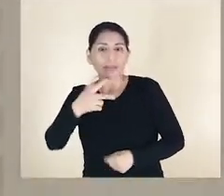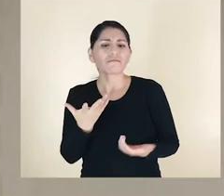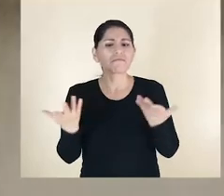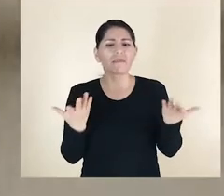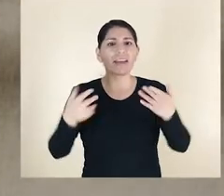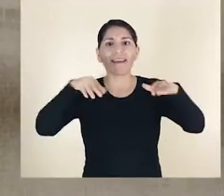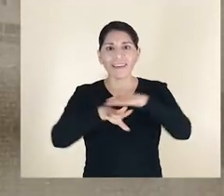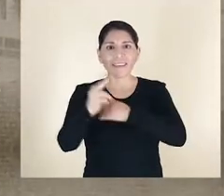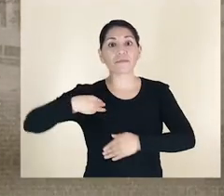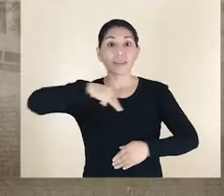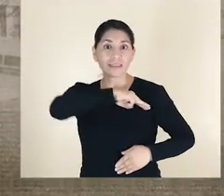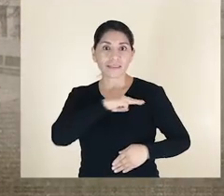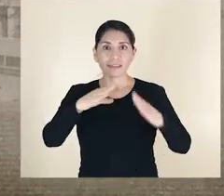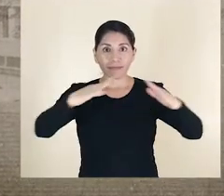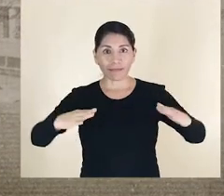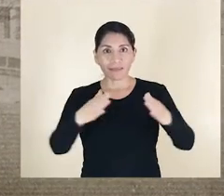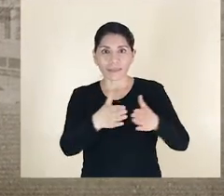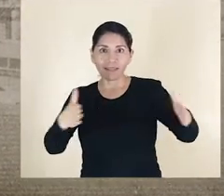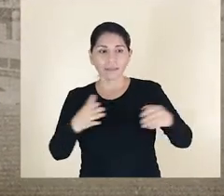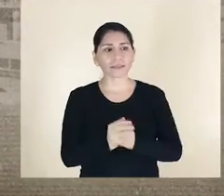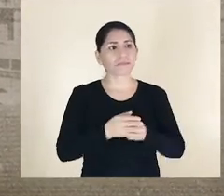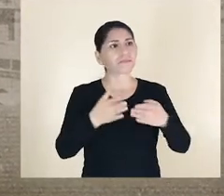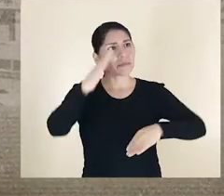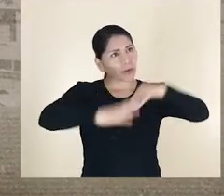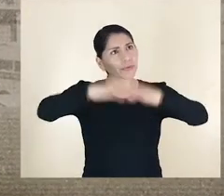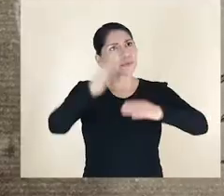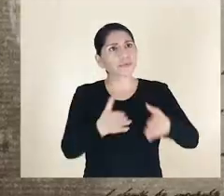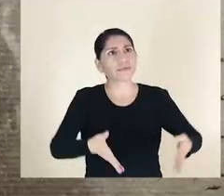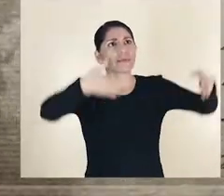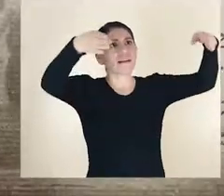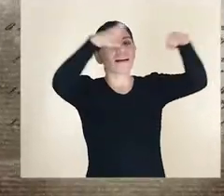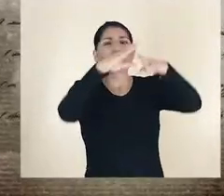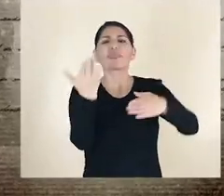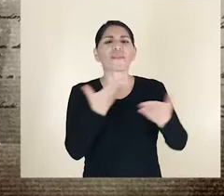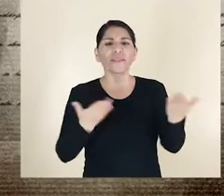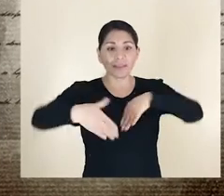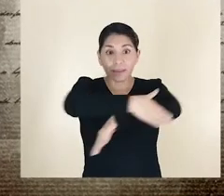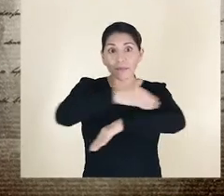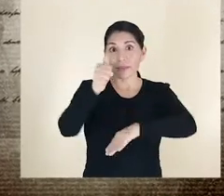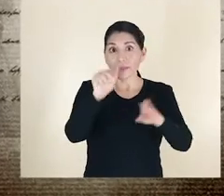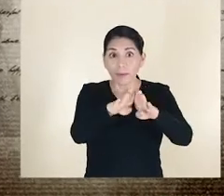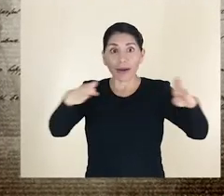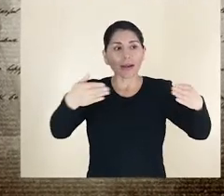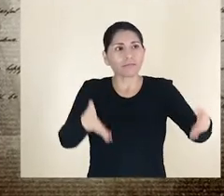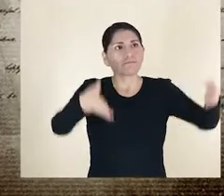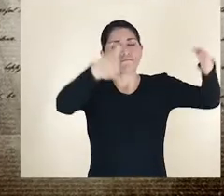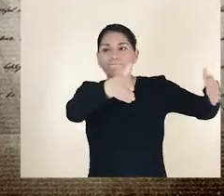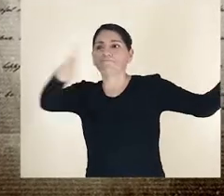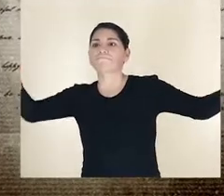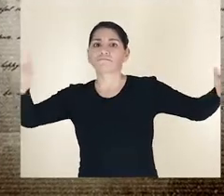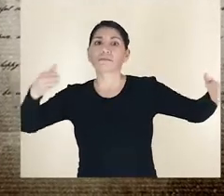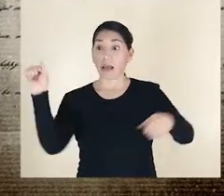1953 para que funcione el antiguo Ministerio de Hacienda. Cuando se construyó este edificio en la Avenida Bancay, que había sido ensanchada un poco